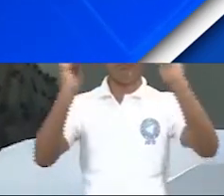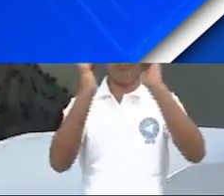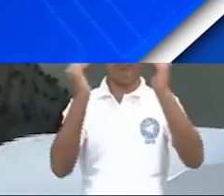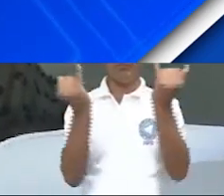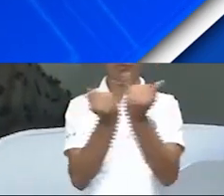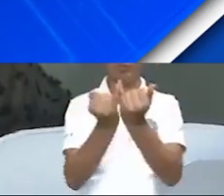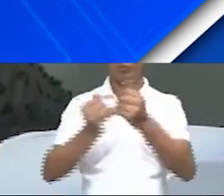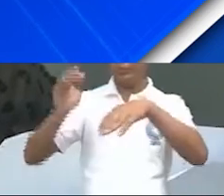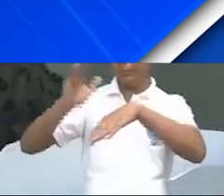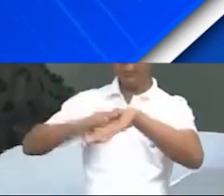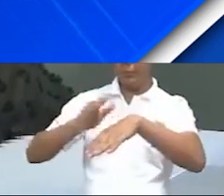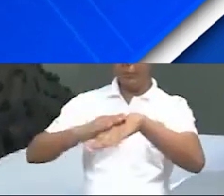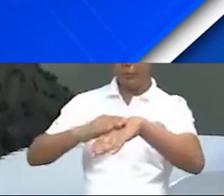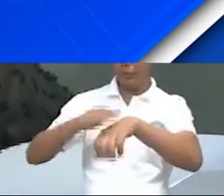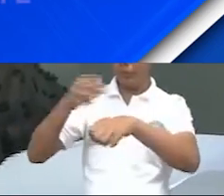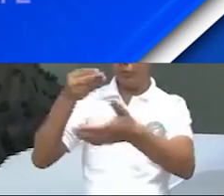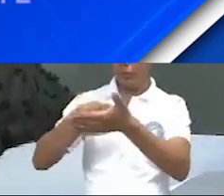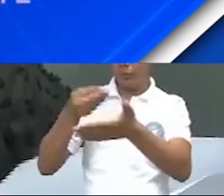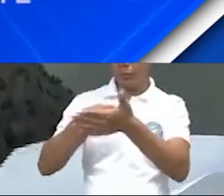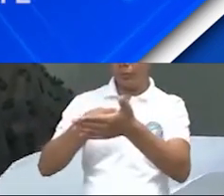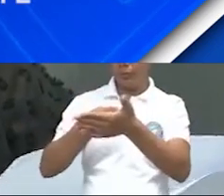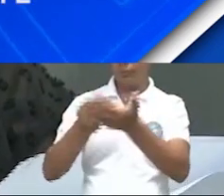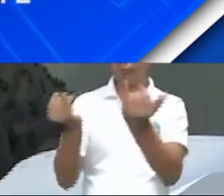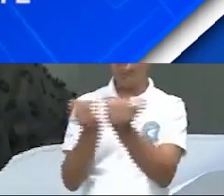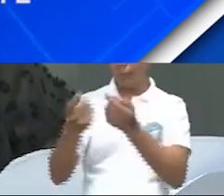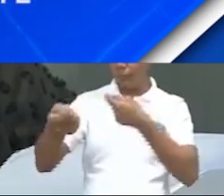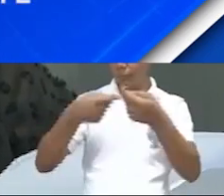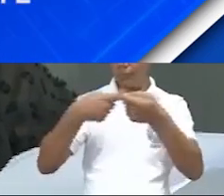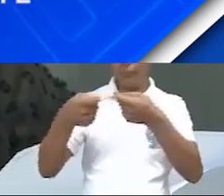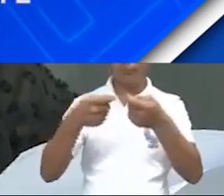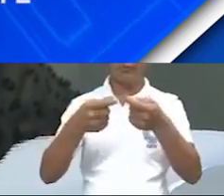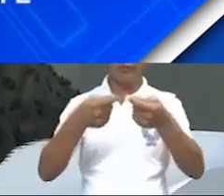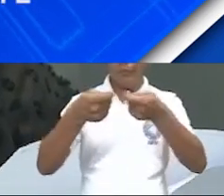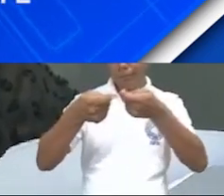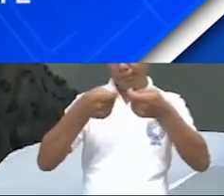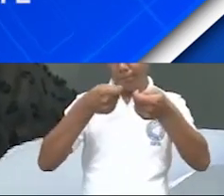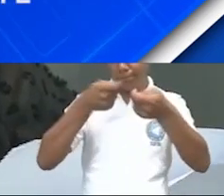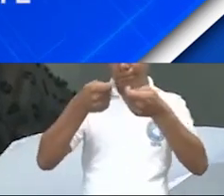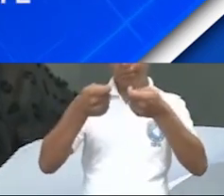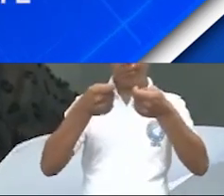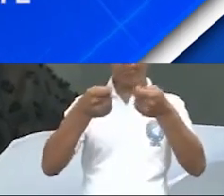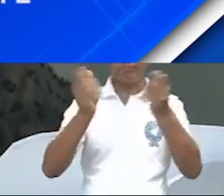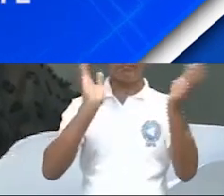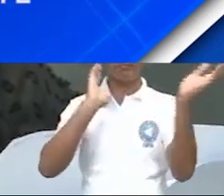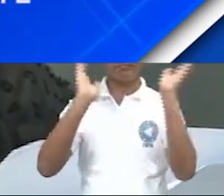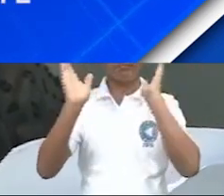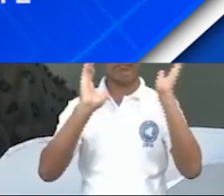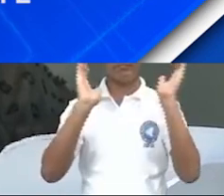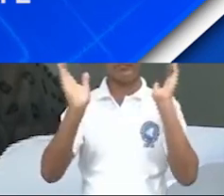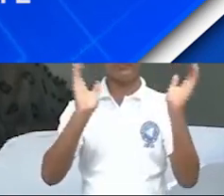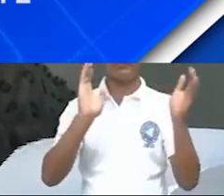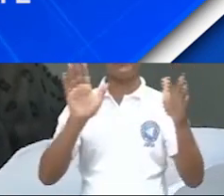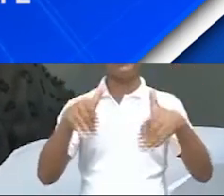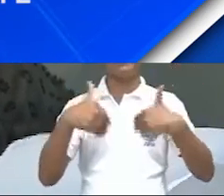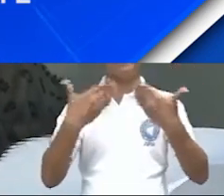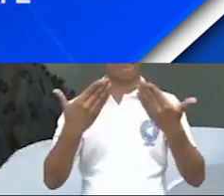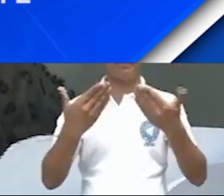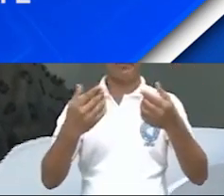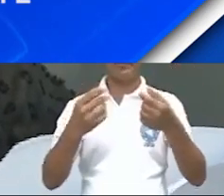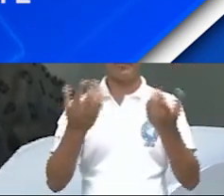como la demanda, y regular de forma adecuada los mercados al